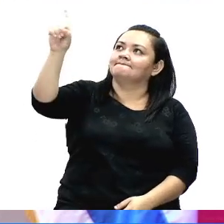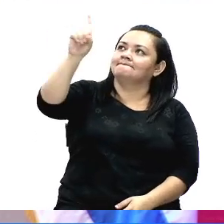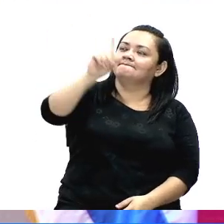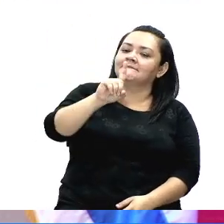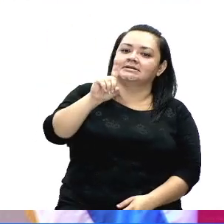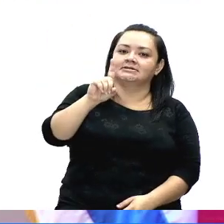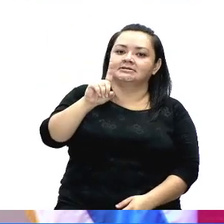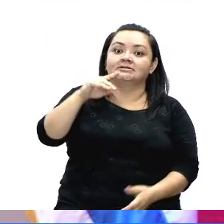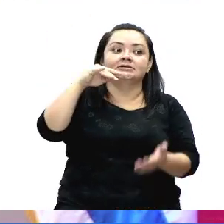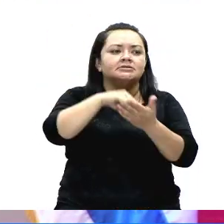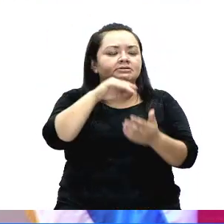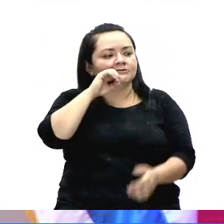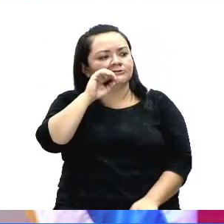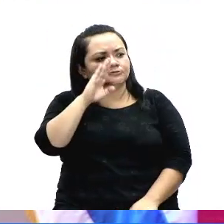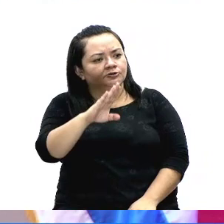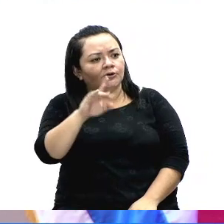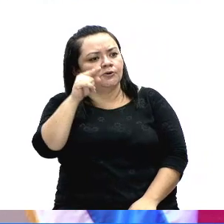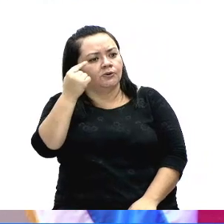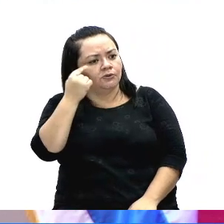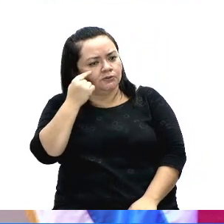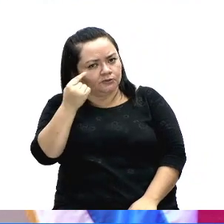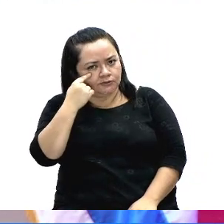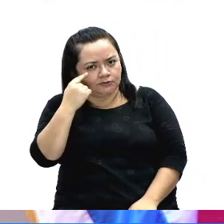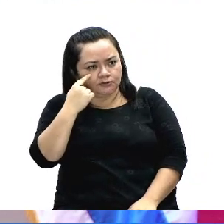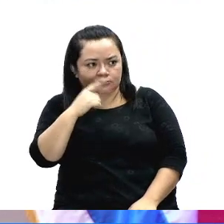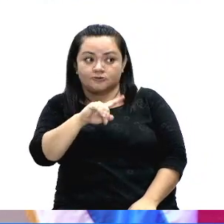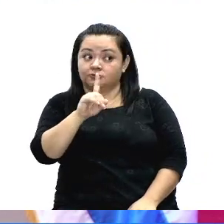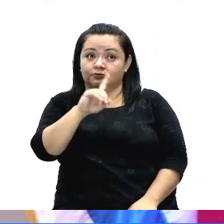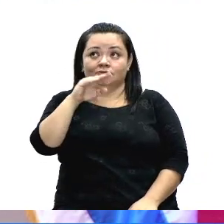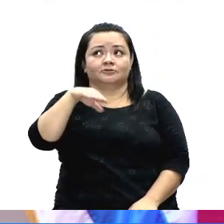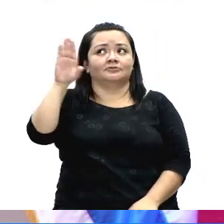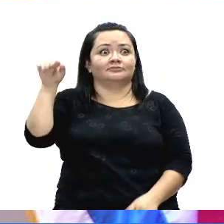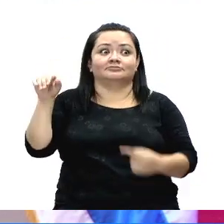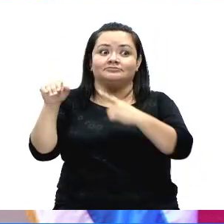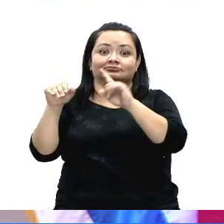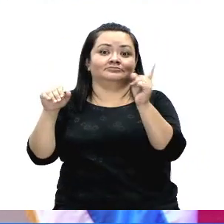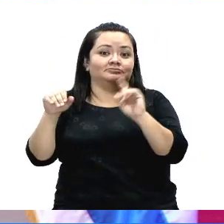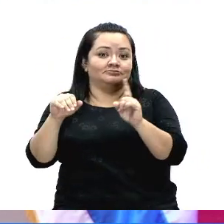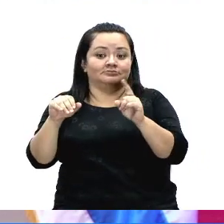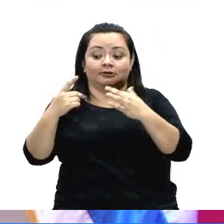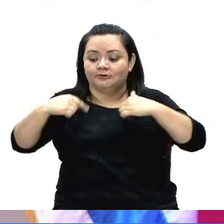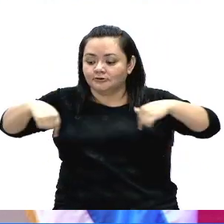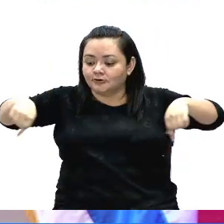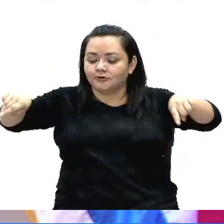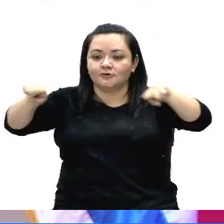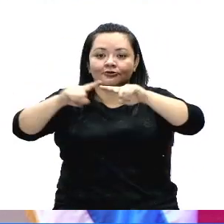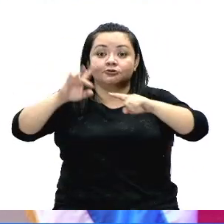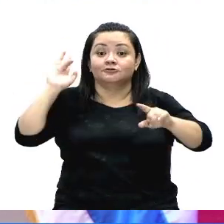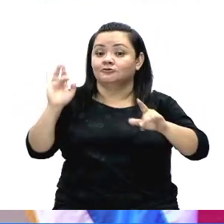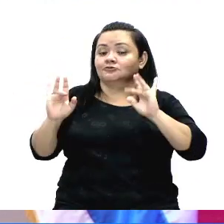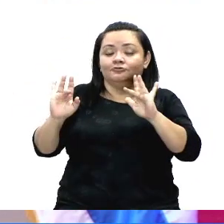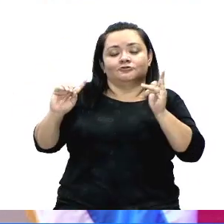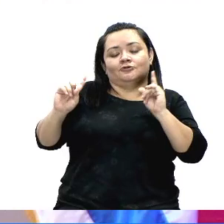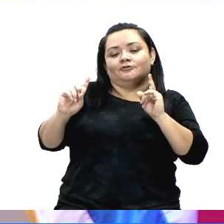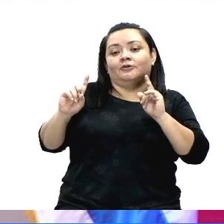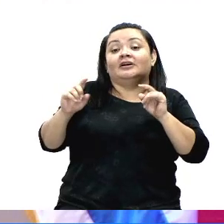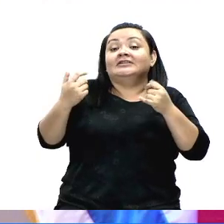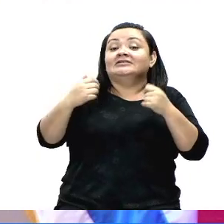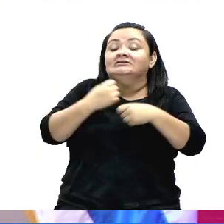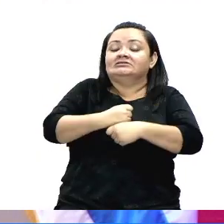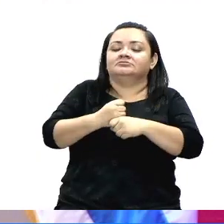término al pueblo diciendo guardados no su vice al monte ni toque y sus límites cualquiera que tocar el monte de seguro que